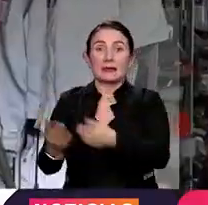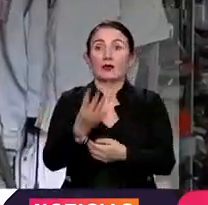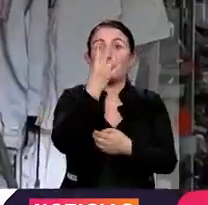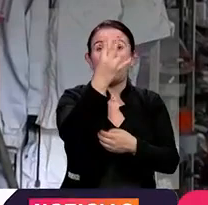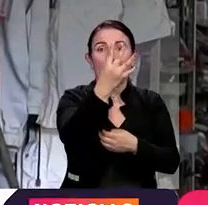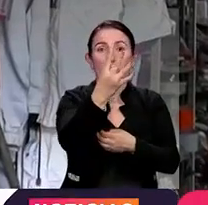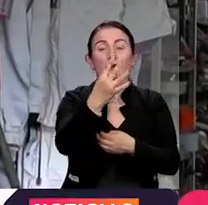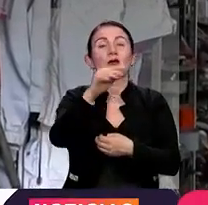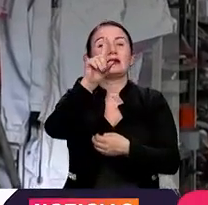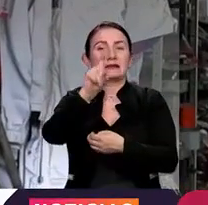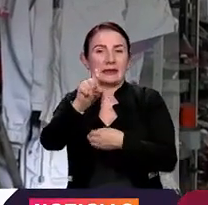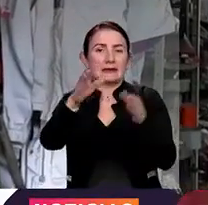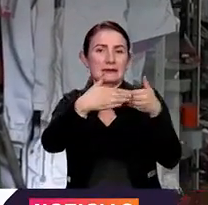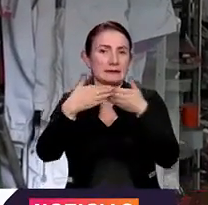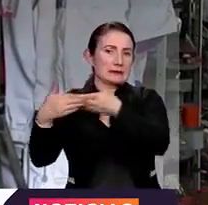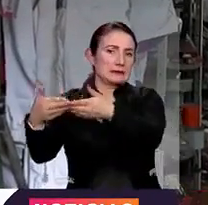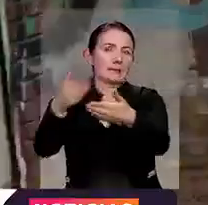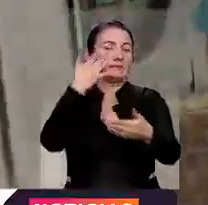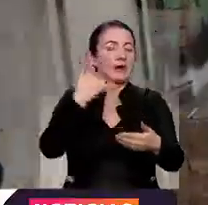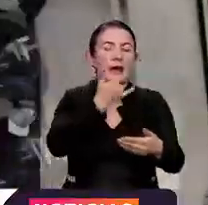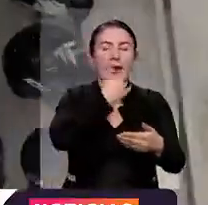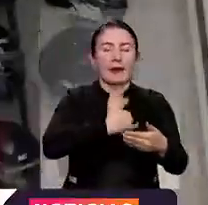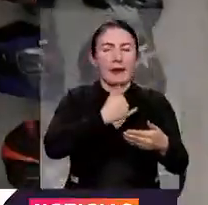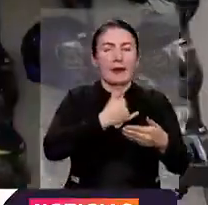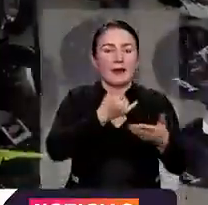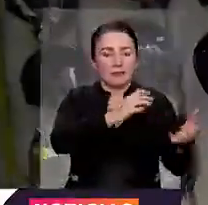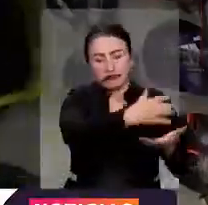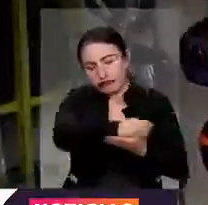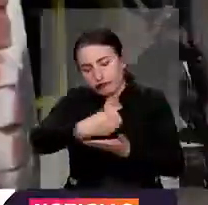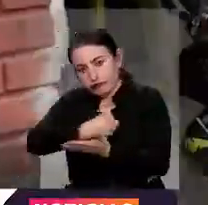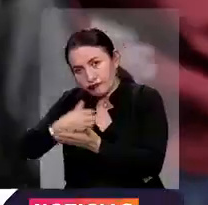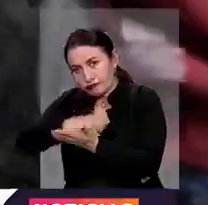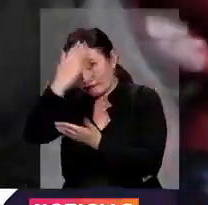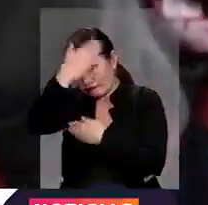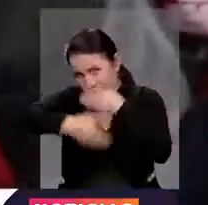temporal de 6 establecimientos que al parecer serían puntos de receptación y ocultamiento de autopartes.